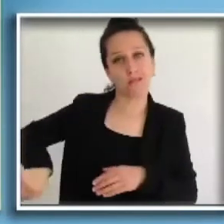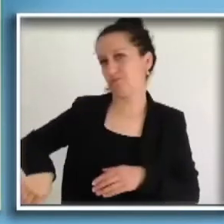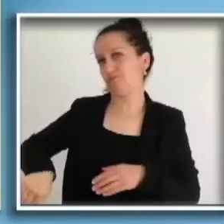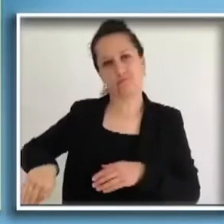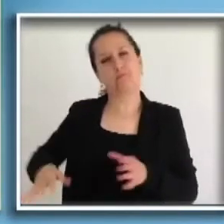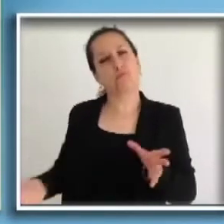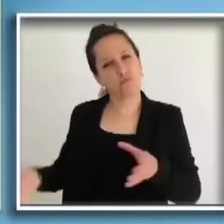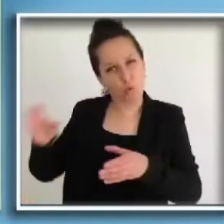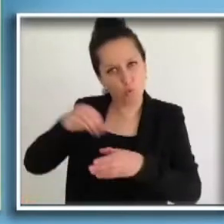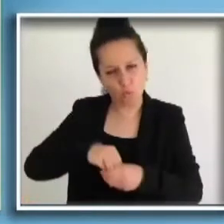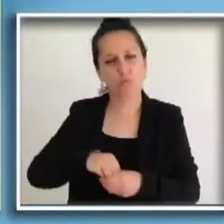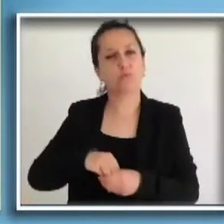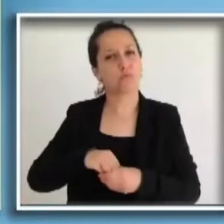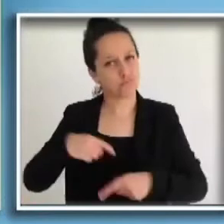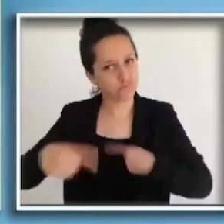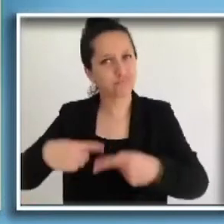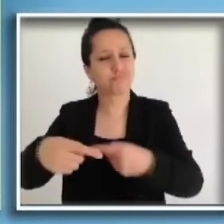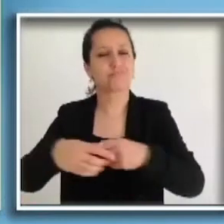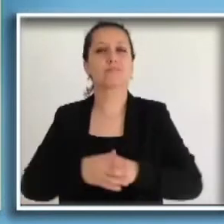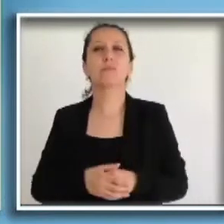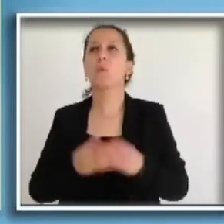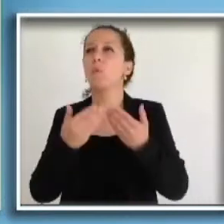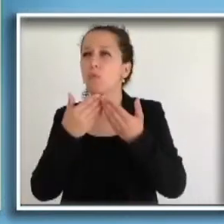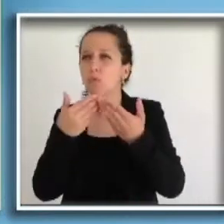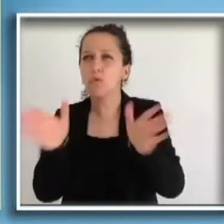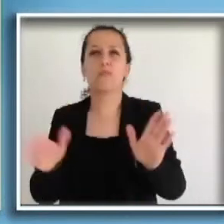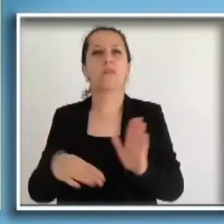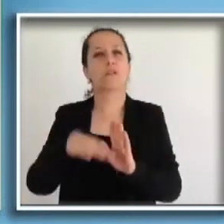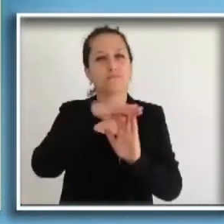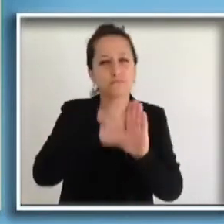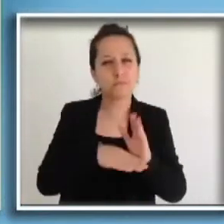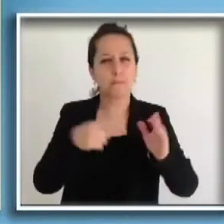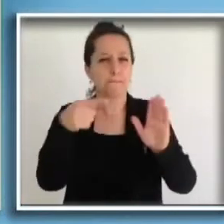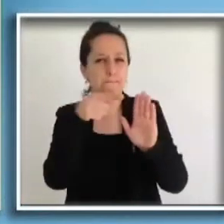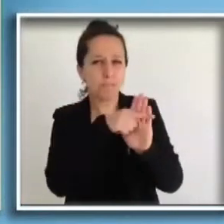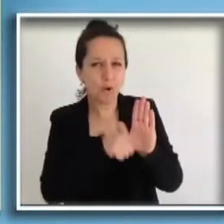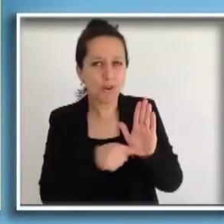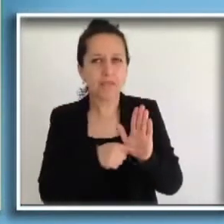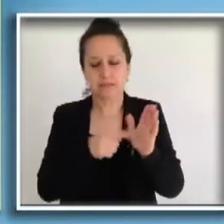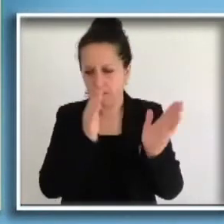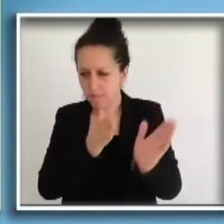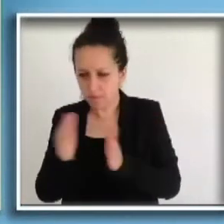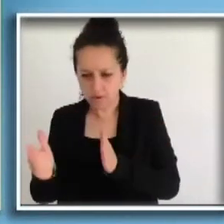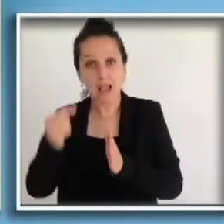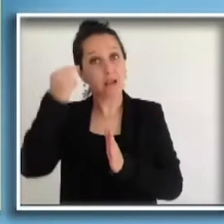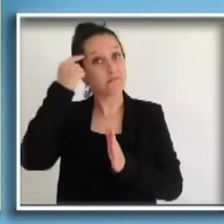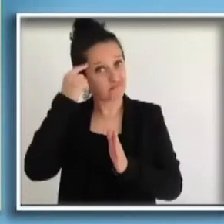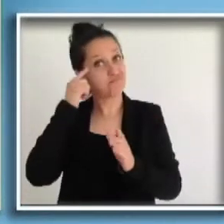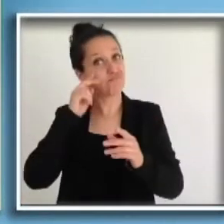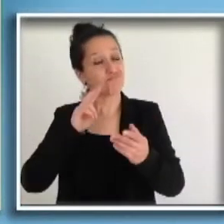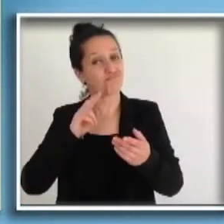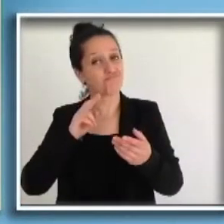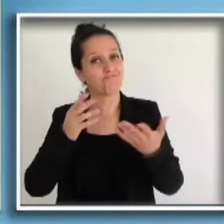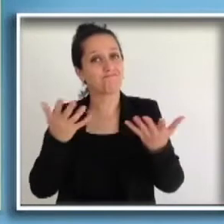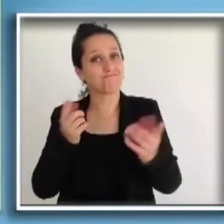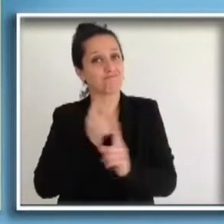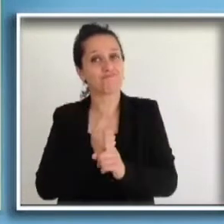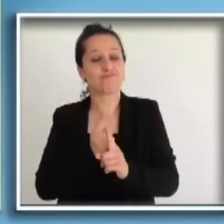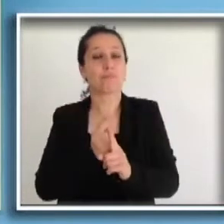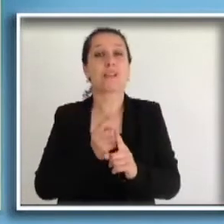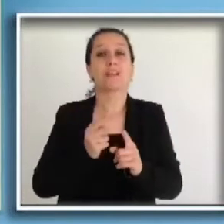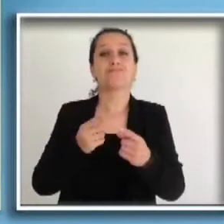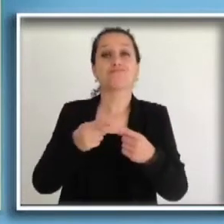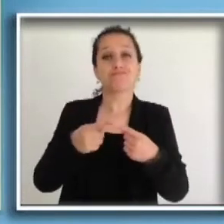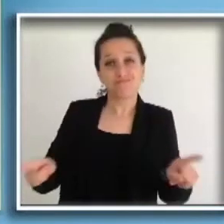es que todas las políticas planes y programas que se generen consideren los impactos diferenciados que tienen las mujeres niñas y